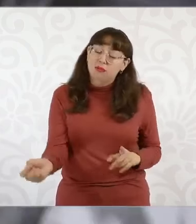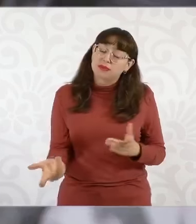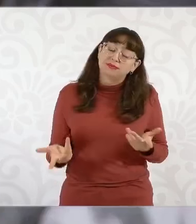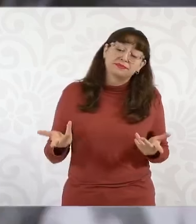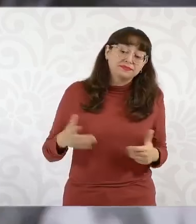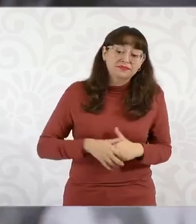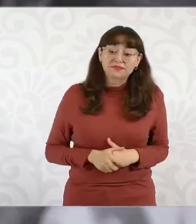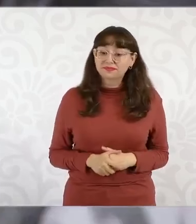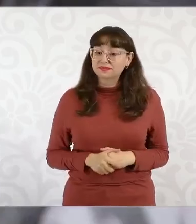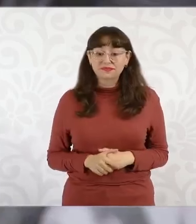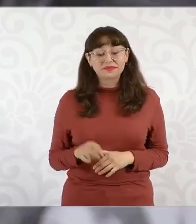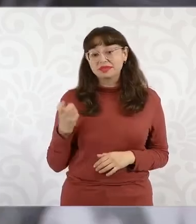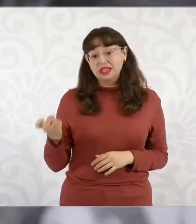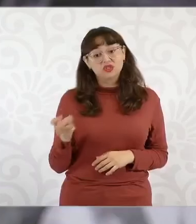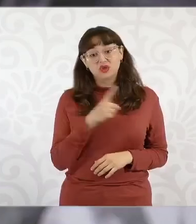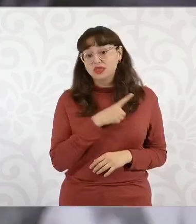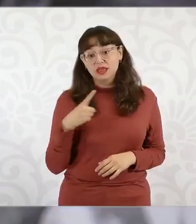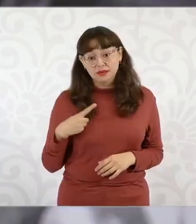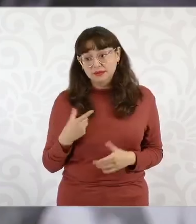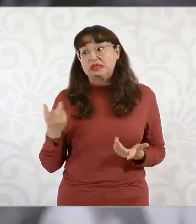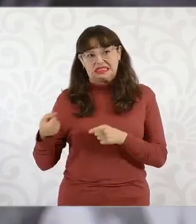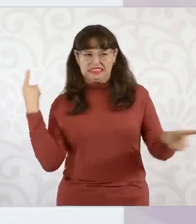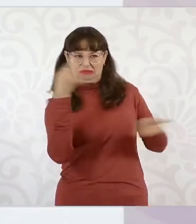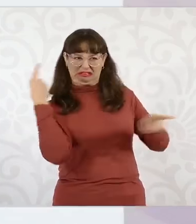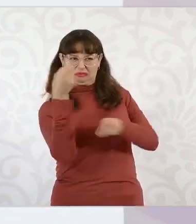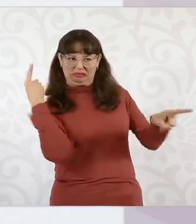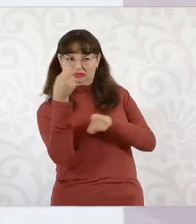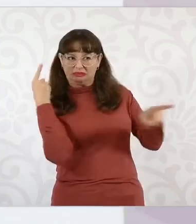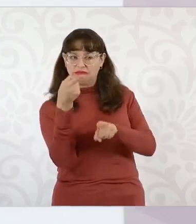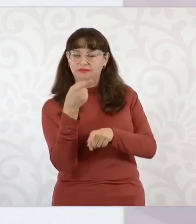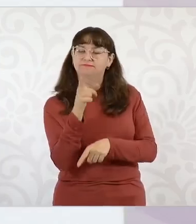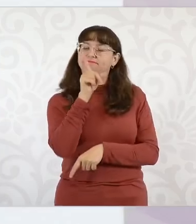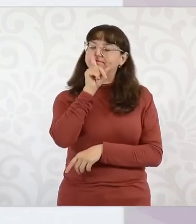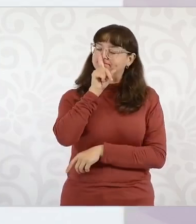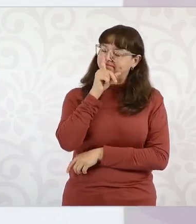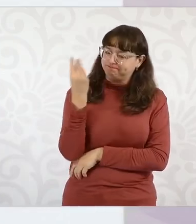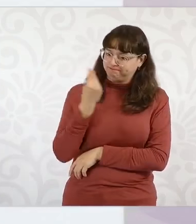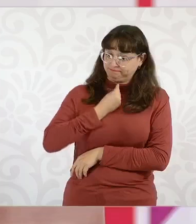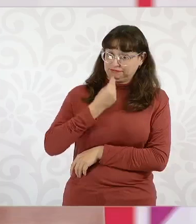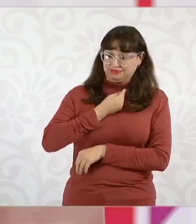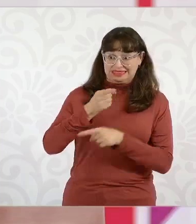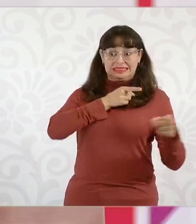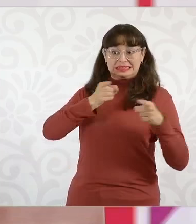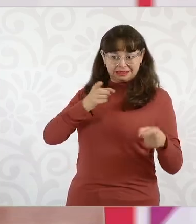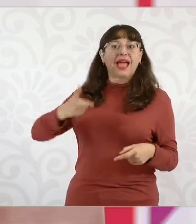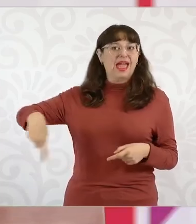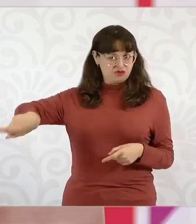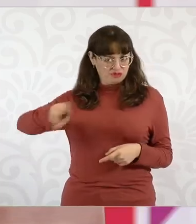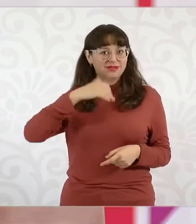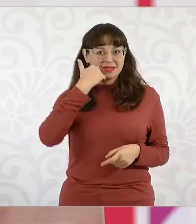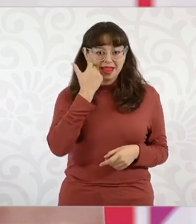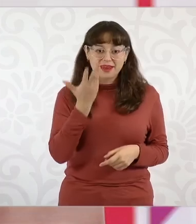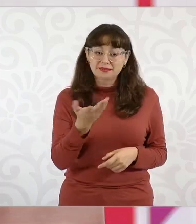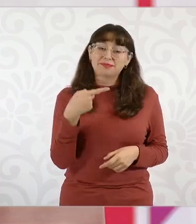que buscar el diálogo y tampoco hay que caer en provocaciones, porque también lo que quieren pues es provocar. Pero es